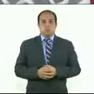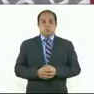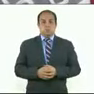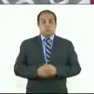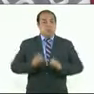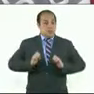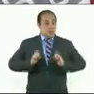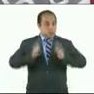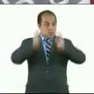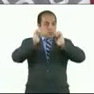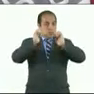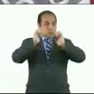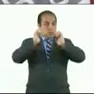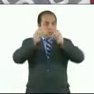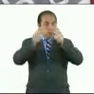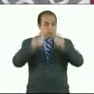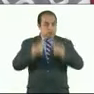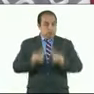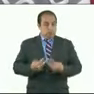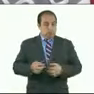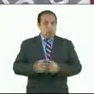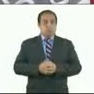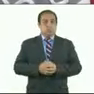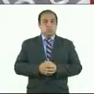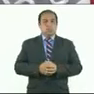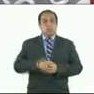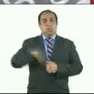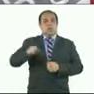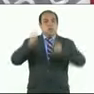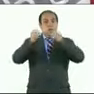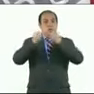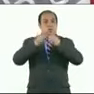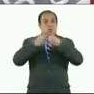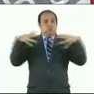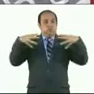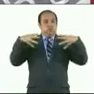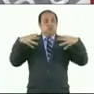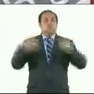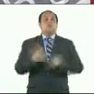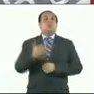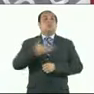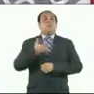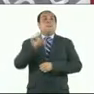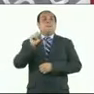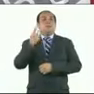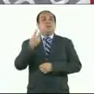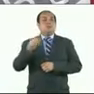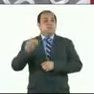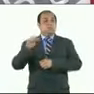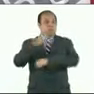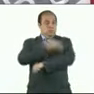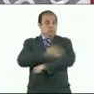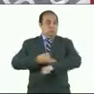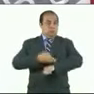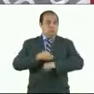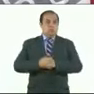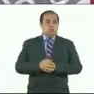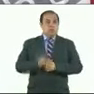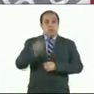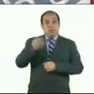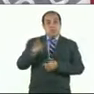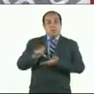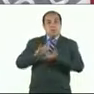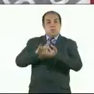El edificio que se colapsó a raíz de la explosión son 22 familias, de las cuales recibieron el apoyo